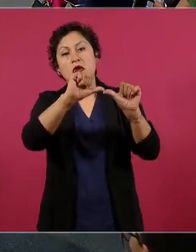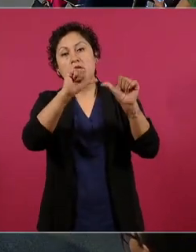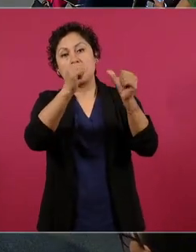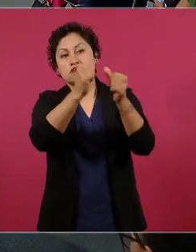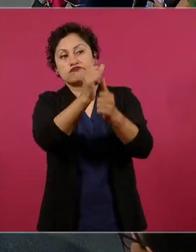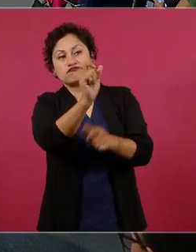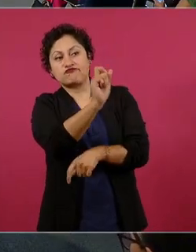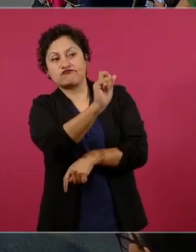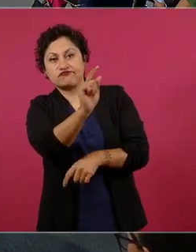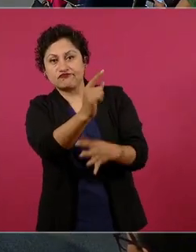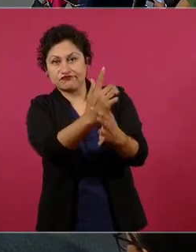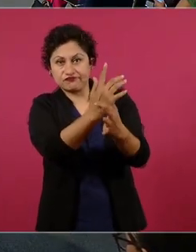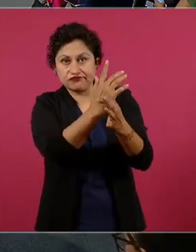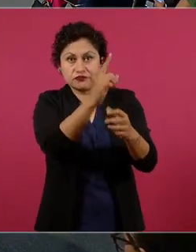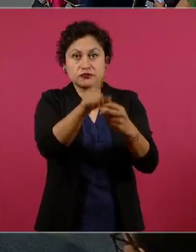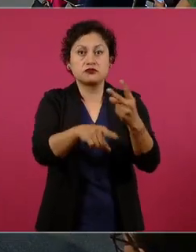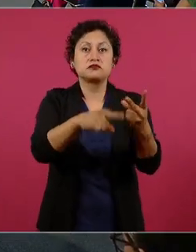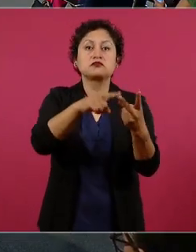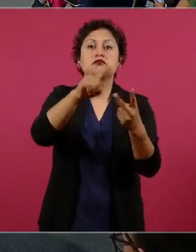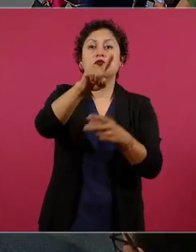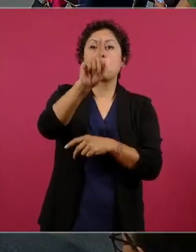universidades,